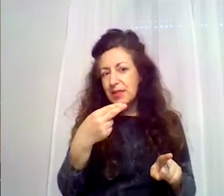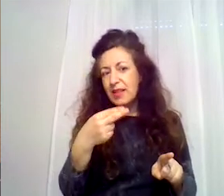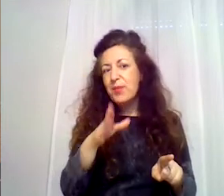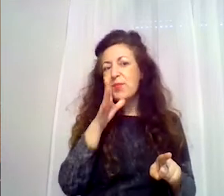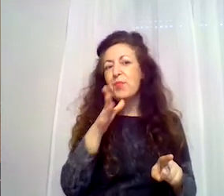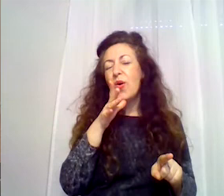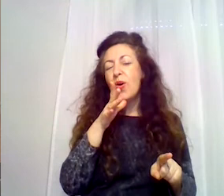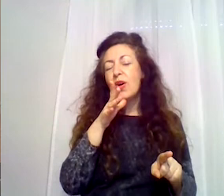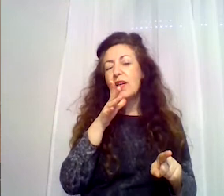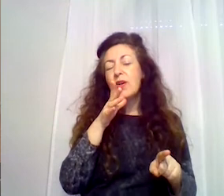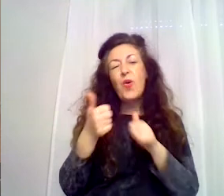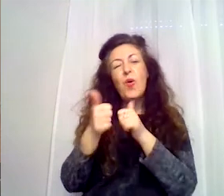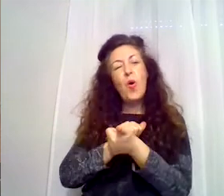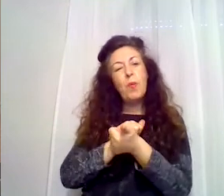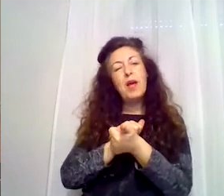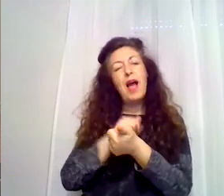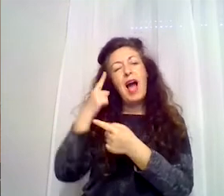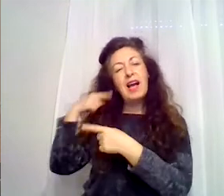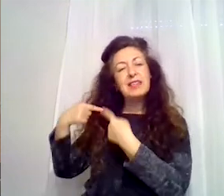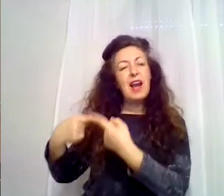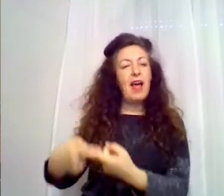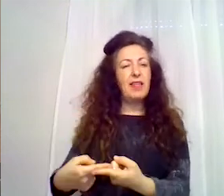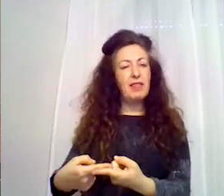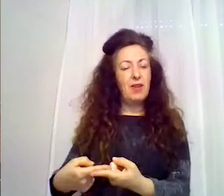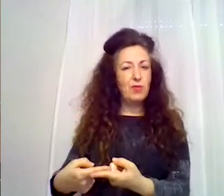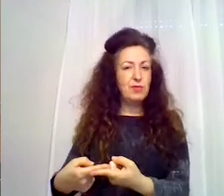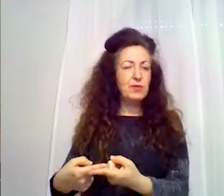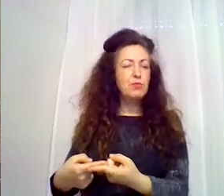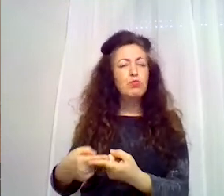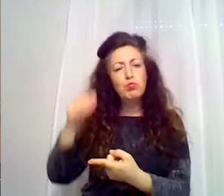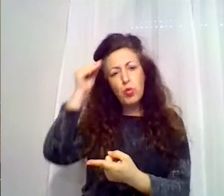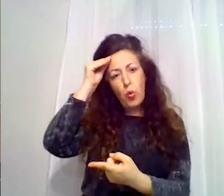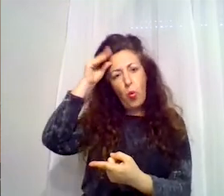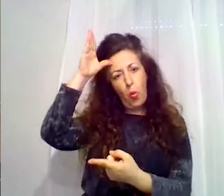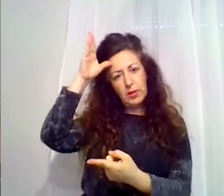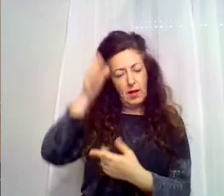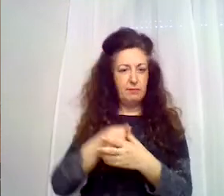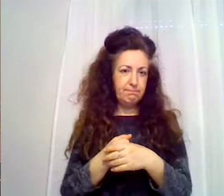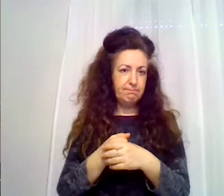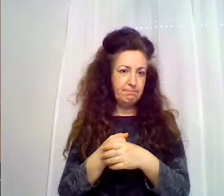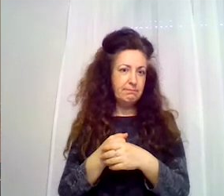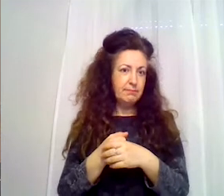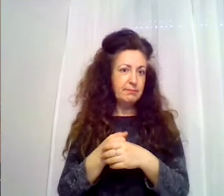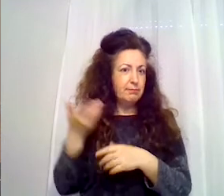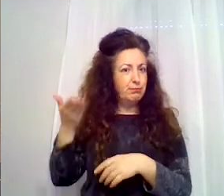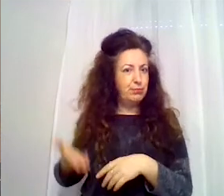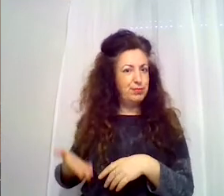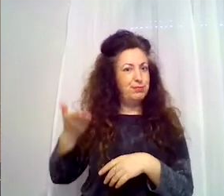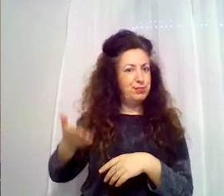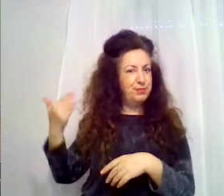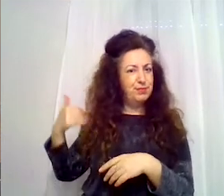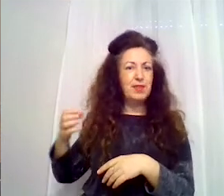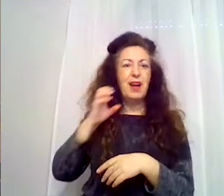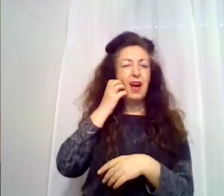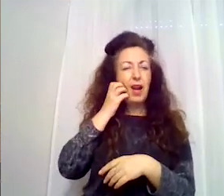gusta el tabaco y los chicos es un idiota. Bueno, esa frase, al que no le gusta el tabaco y los chicos es